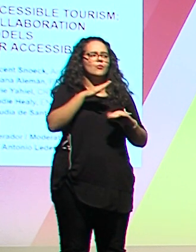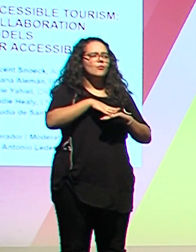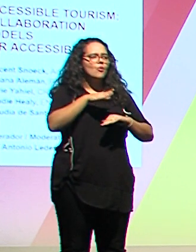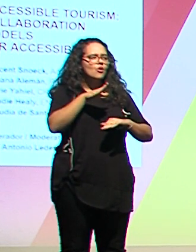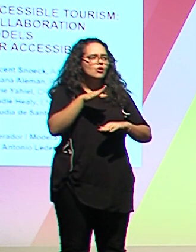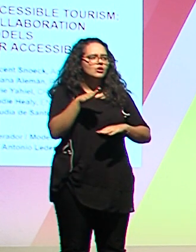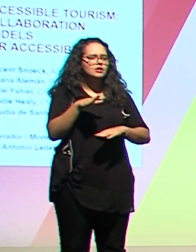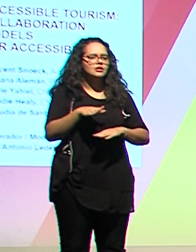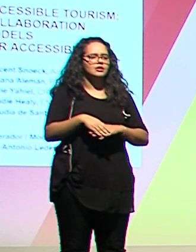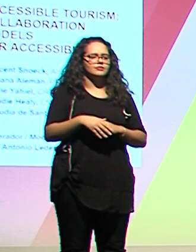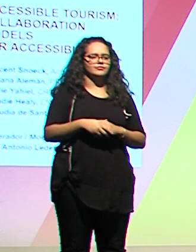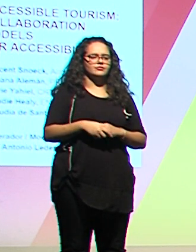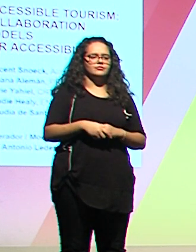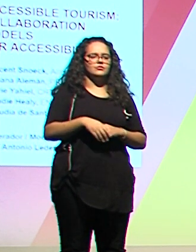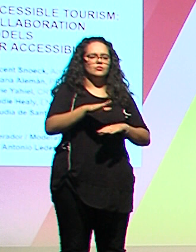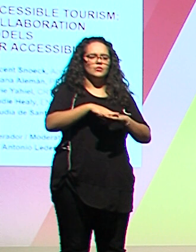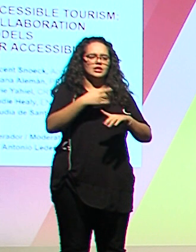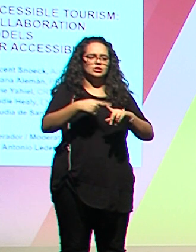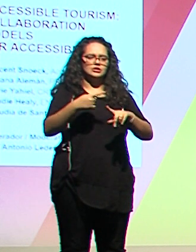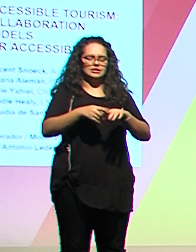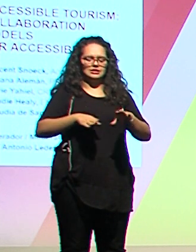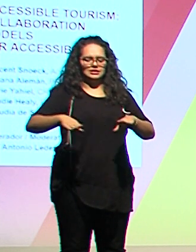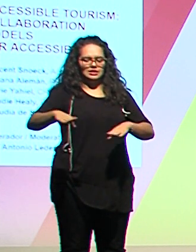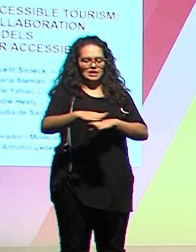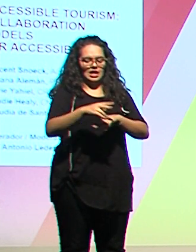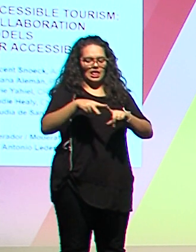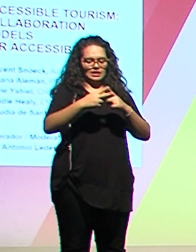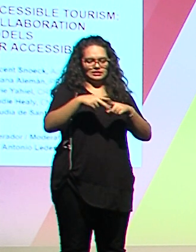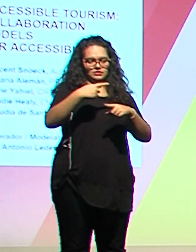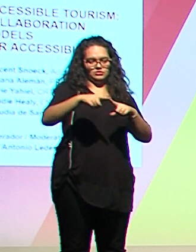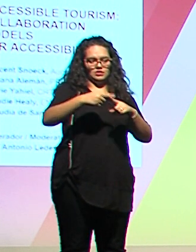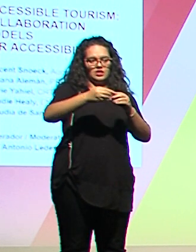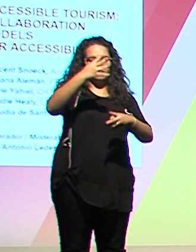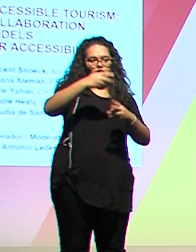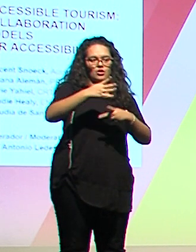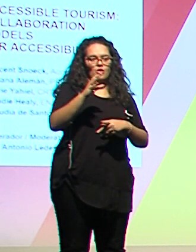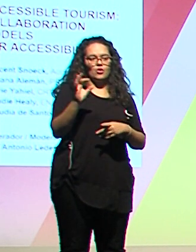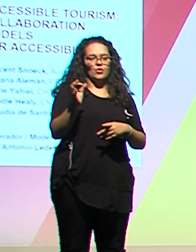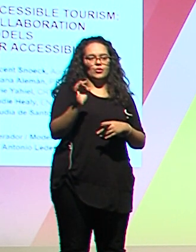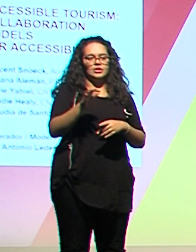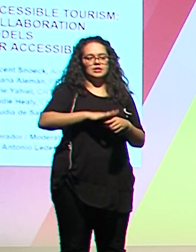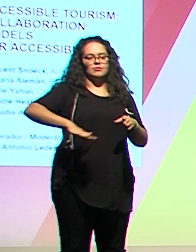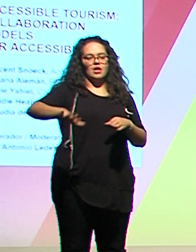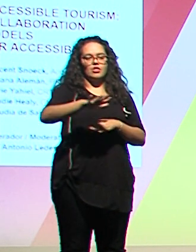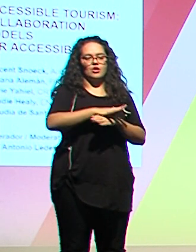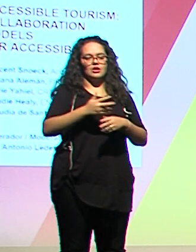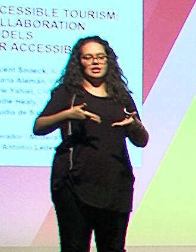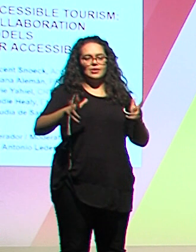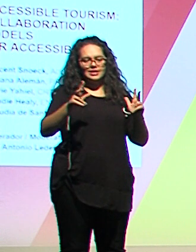qué los elementos que hacen a un edificio o a un espacio libre